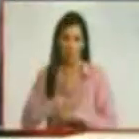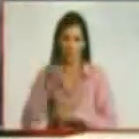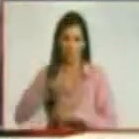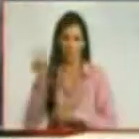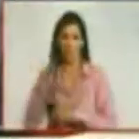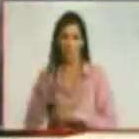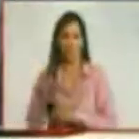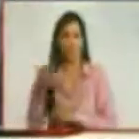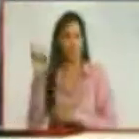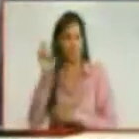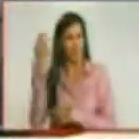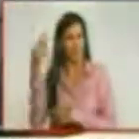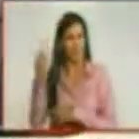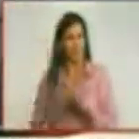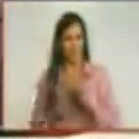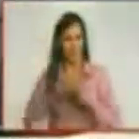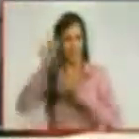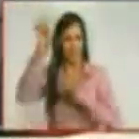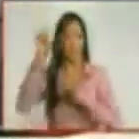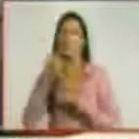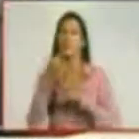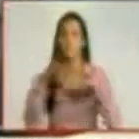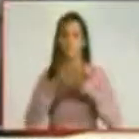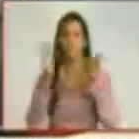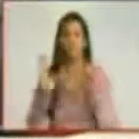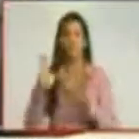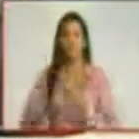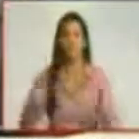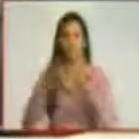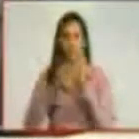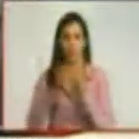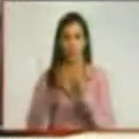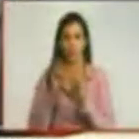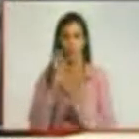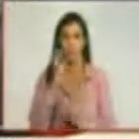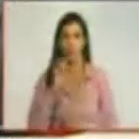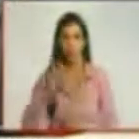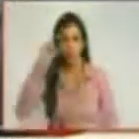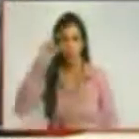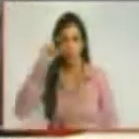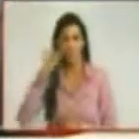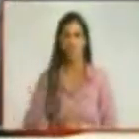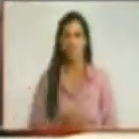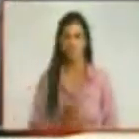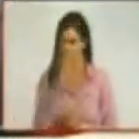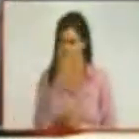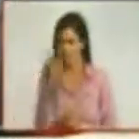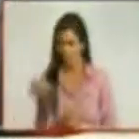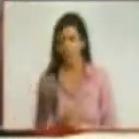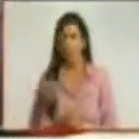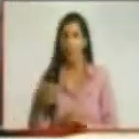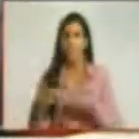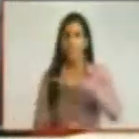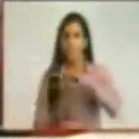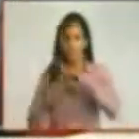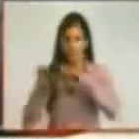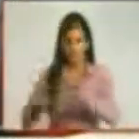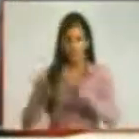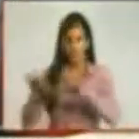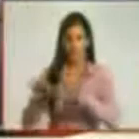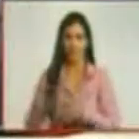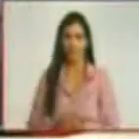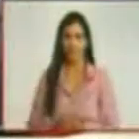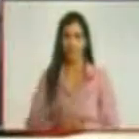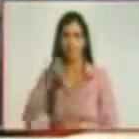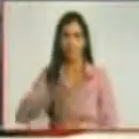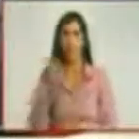lanzamiento el pasado viernes. Esto según lo informó el ministro para la Ciencia, Tecnología e Innovación, Jorge Arriaza, durante su visita a la base aeroespacial Manuel Ríos,